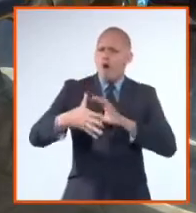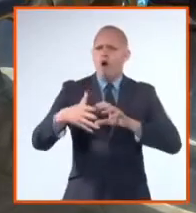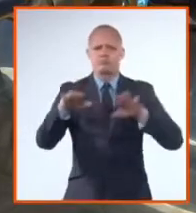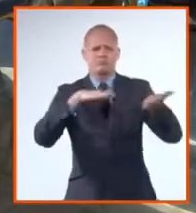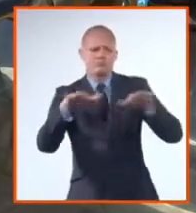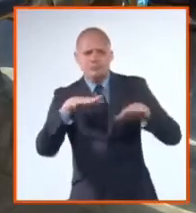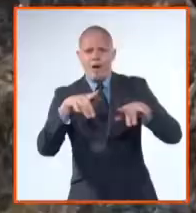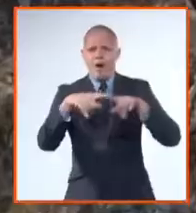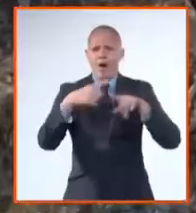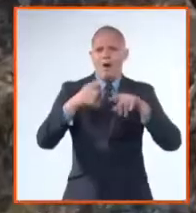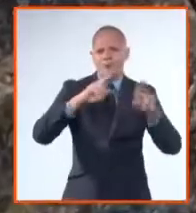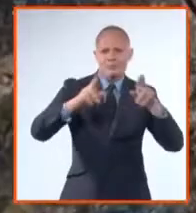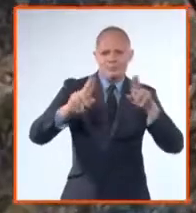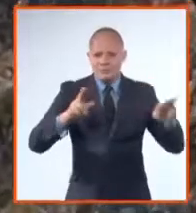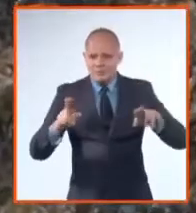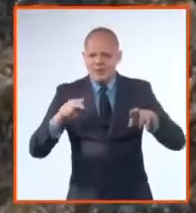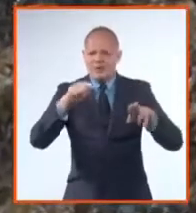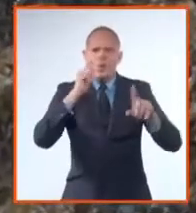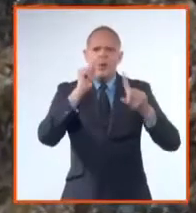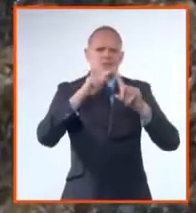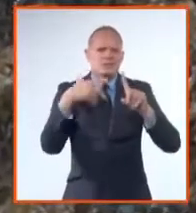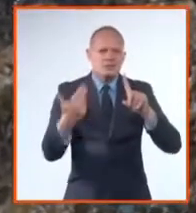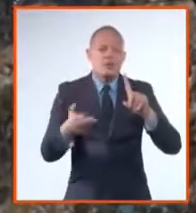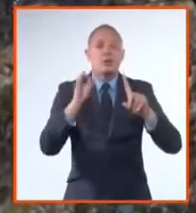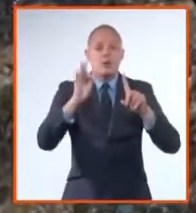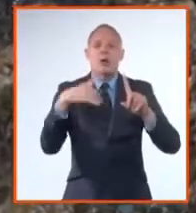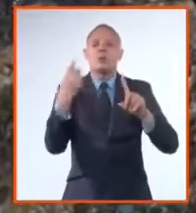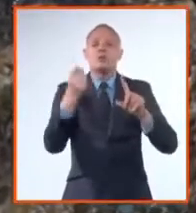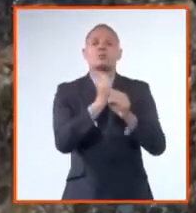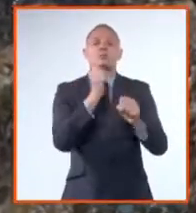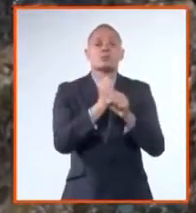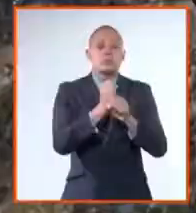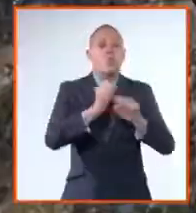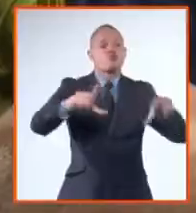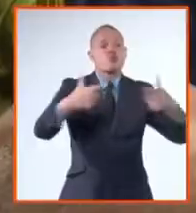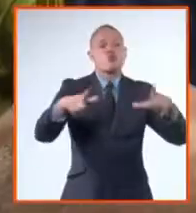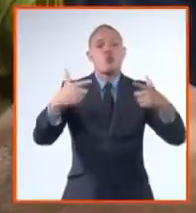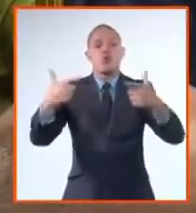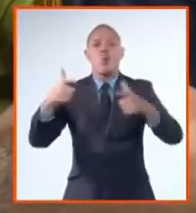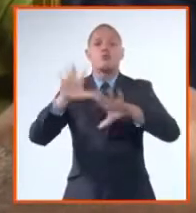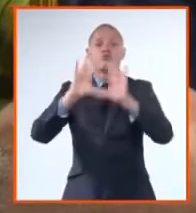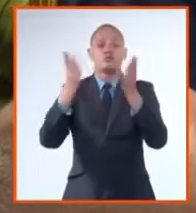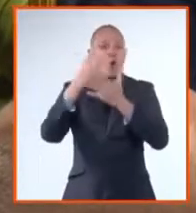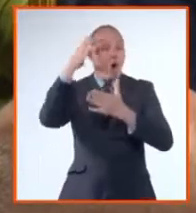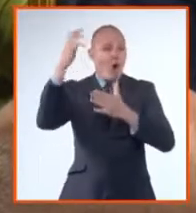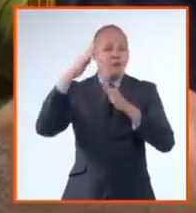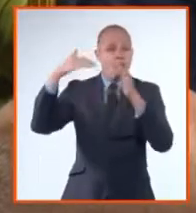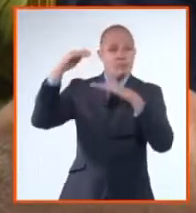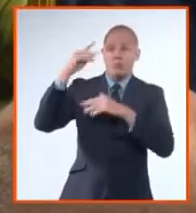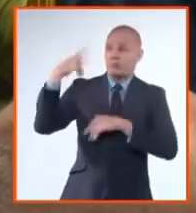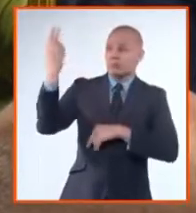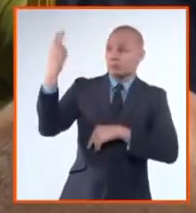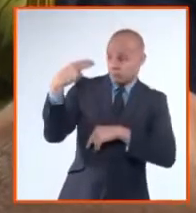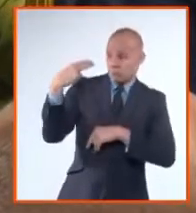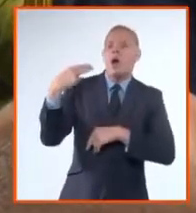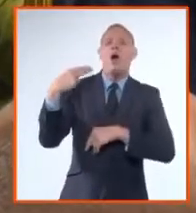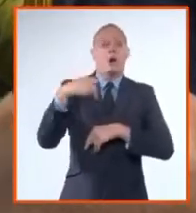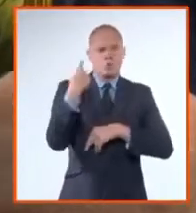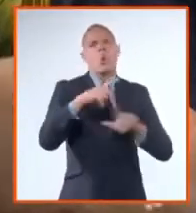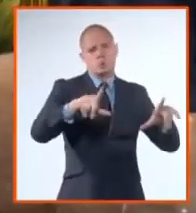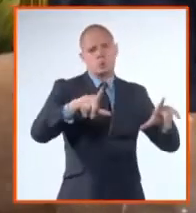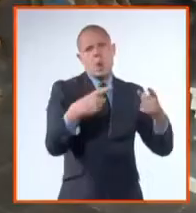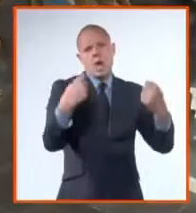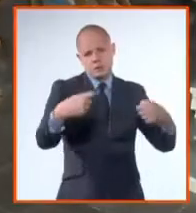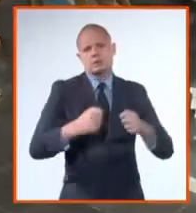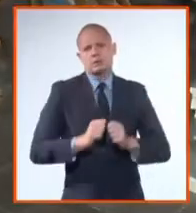objetivo fundamental es continuar haciendo cosas y cumplir las tareas que la dirección de este país, encabezado por usted, nos